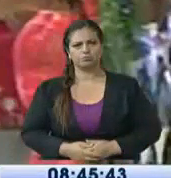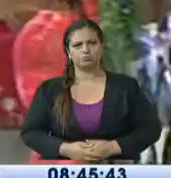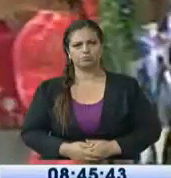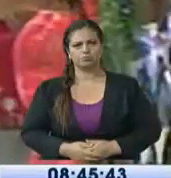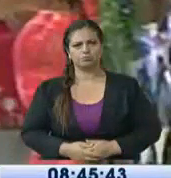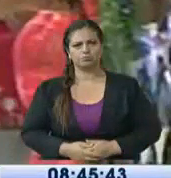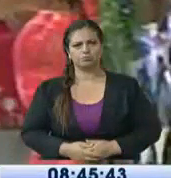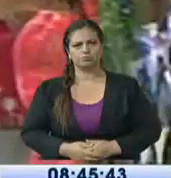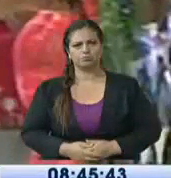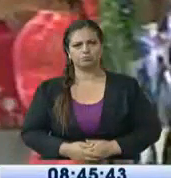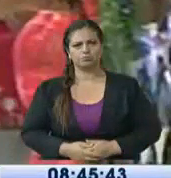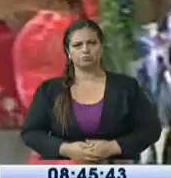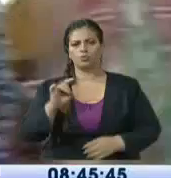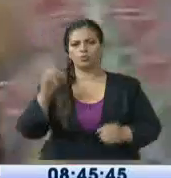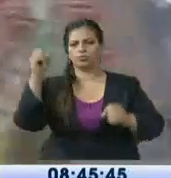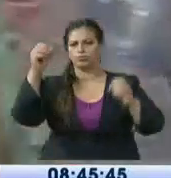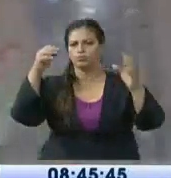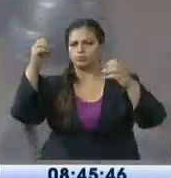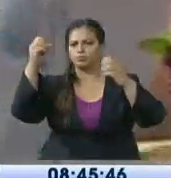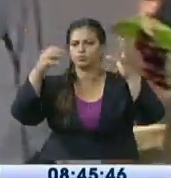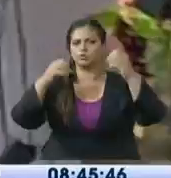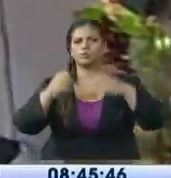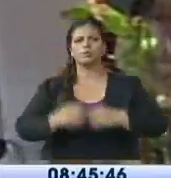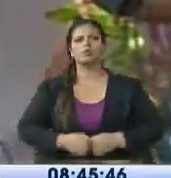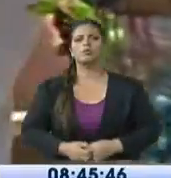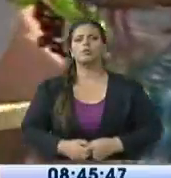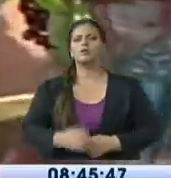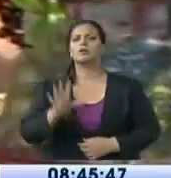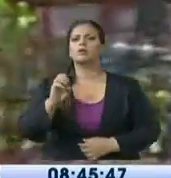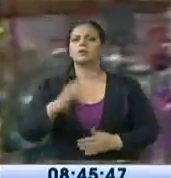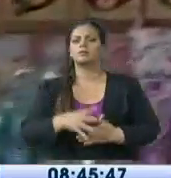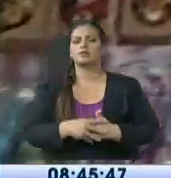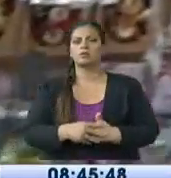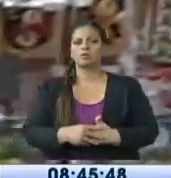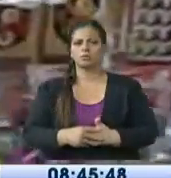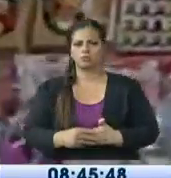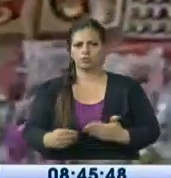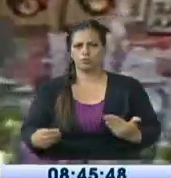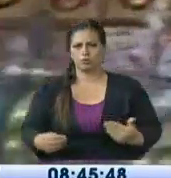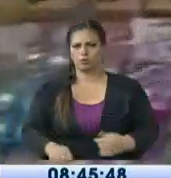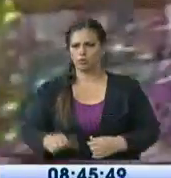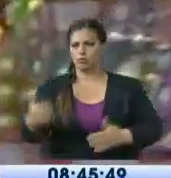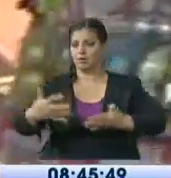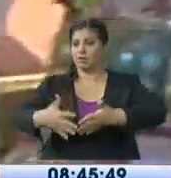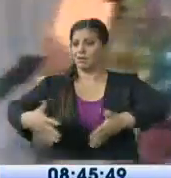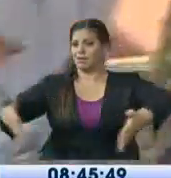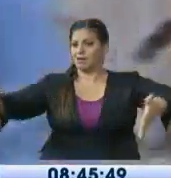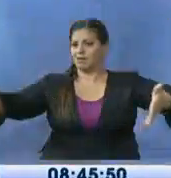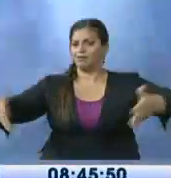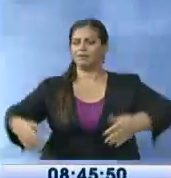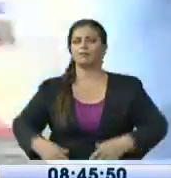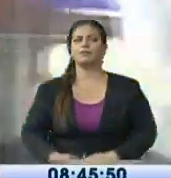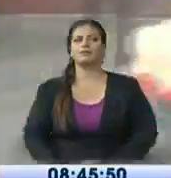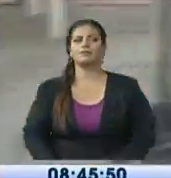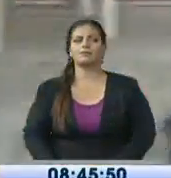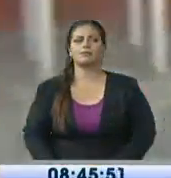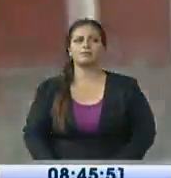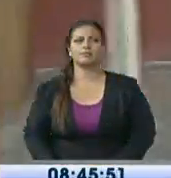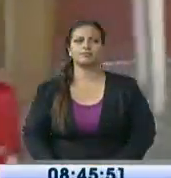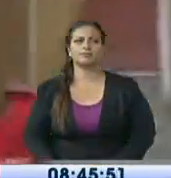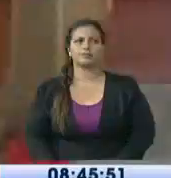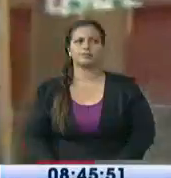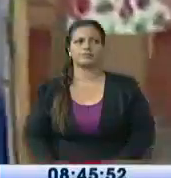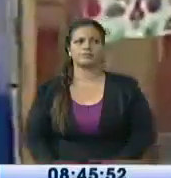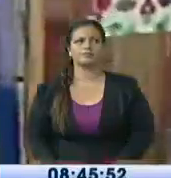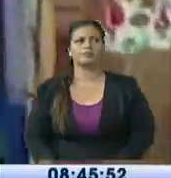en $15. $15. ¿Y las LED? En las LED le dejamos en $18 los 300 focos, las mallas grandes, que las tenemos aquí, guindadas aquí en exhibición.